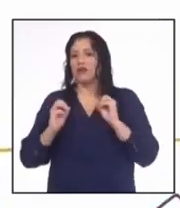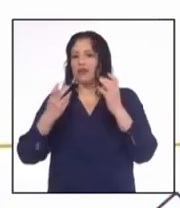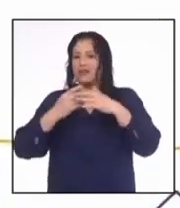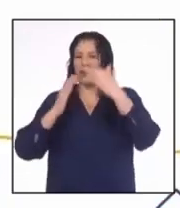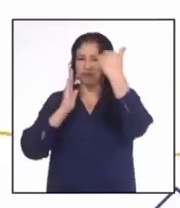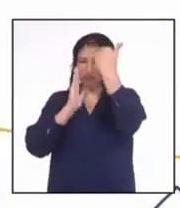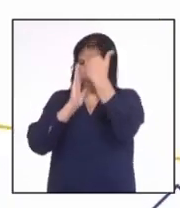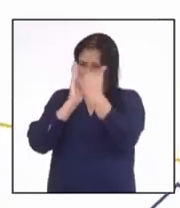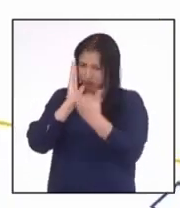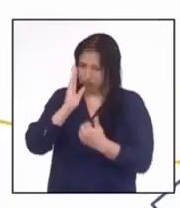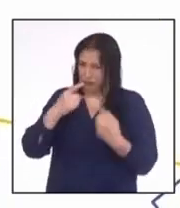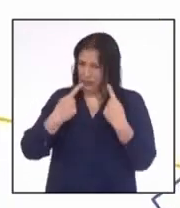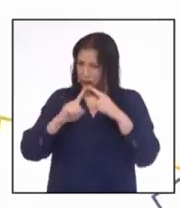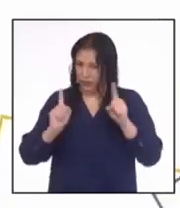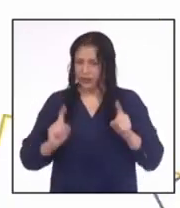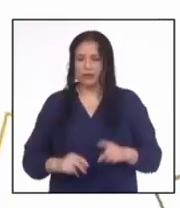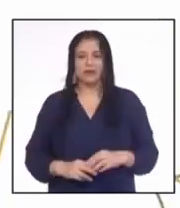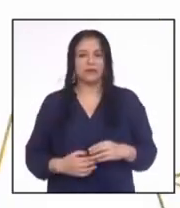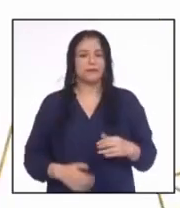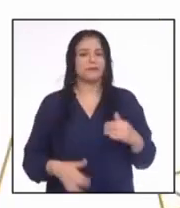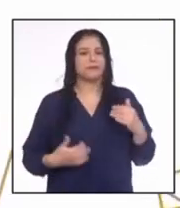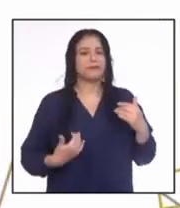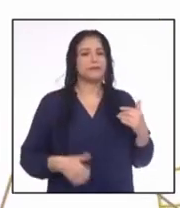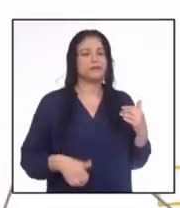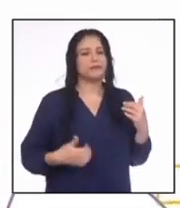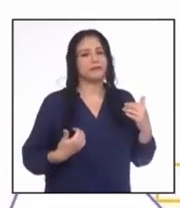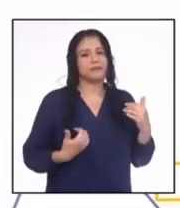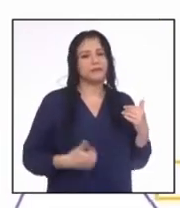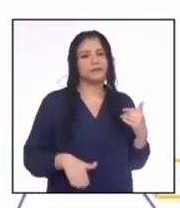otros.